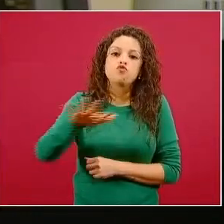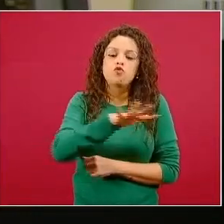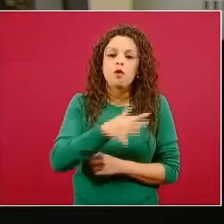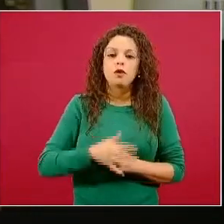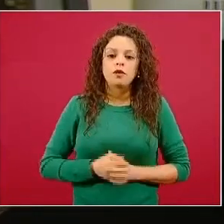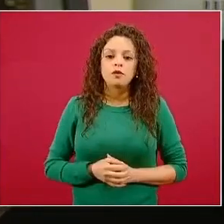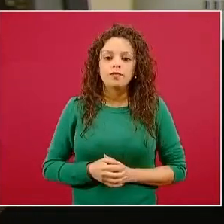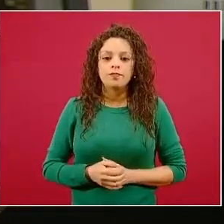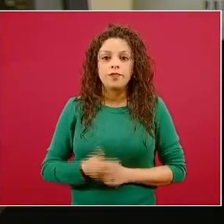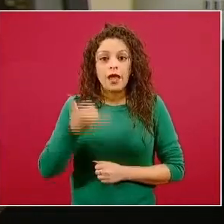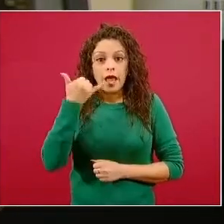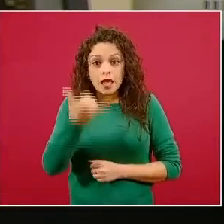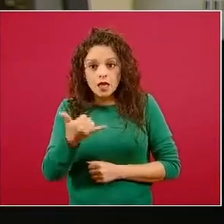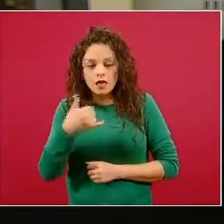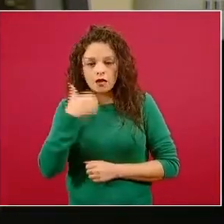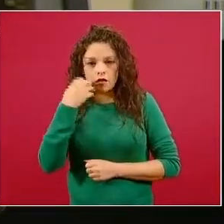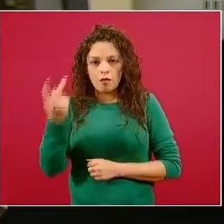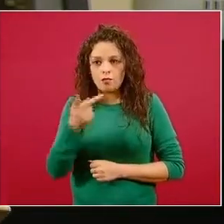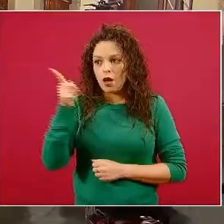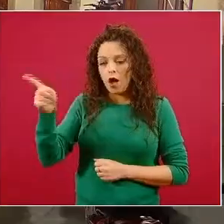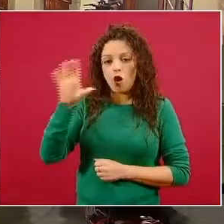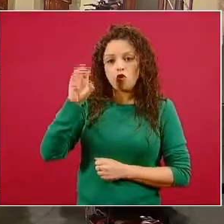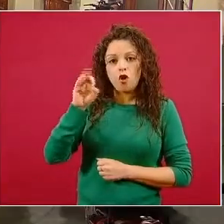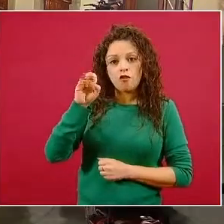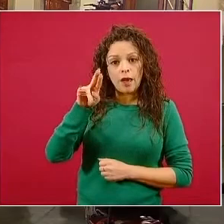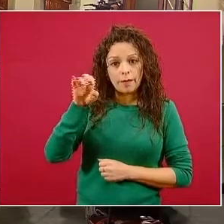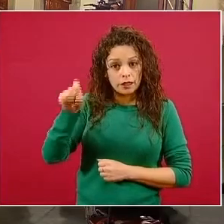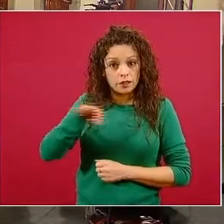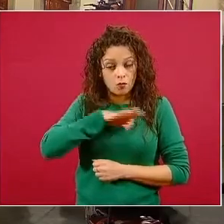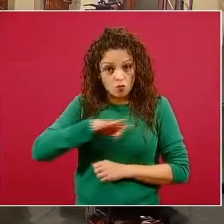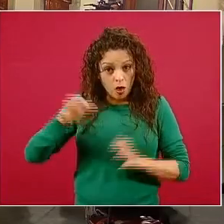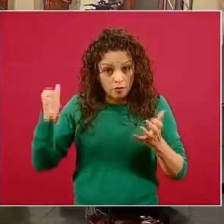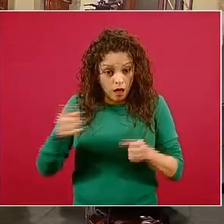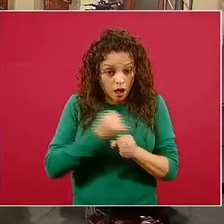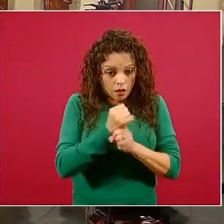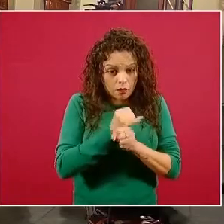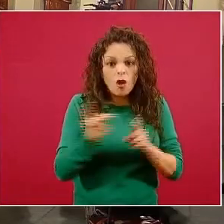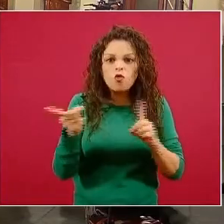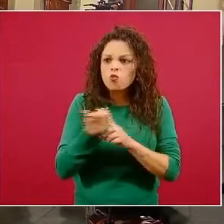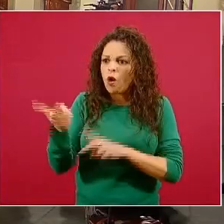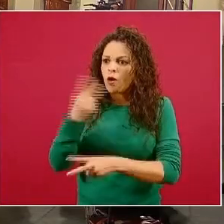y si COFEPRIS podría hacer como un estudio para identificar cuál es la fuente de esta